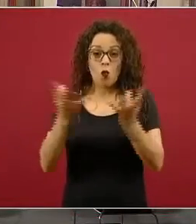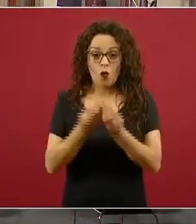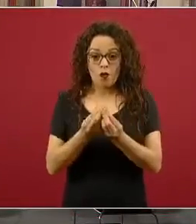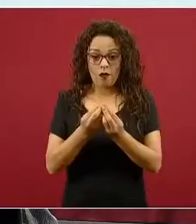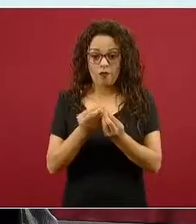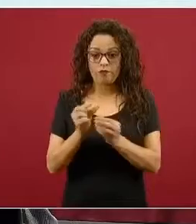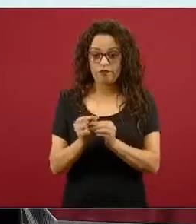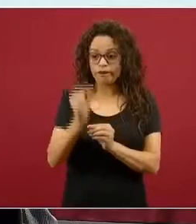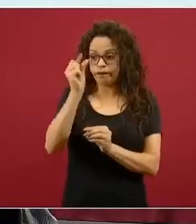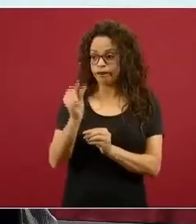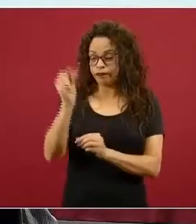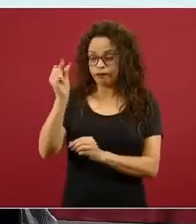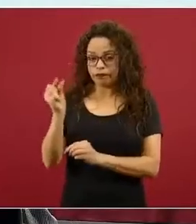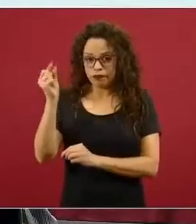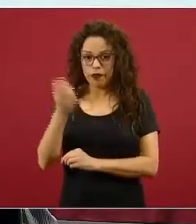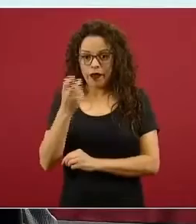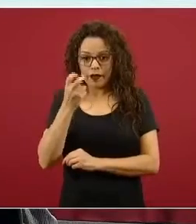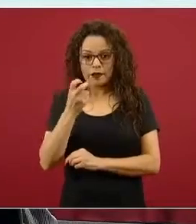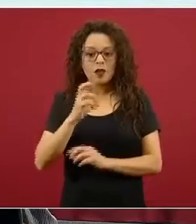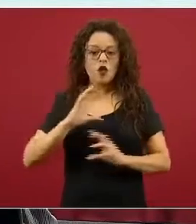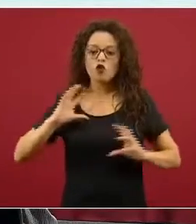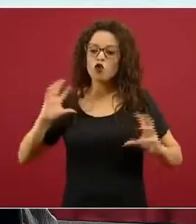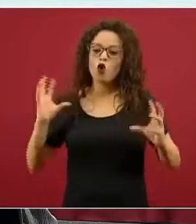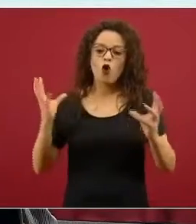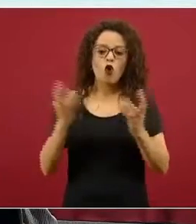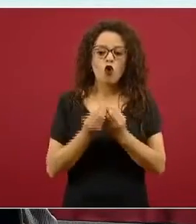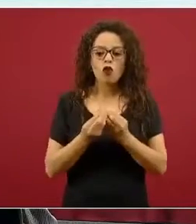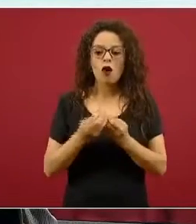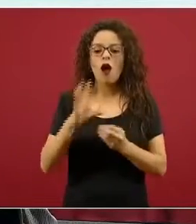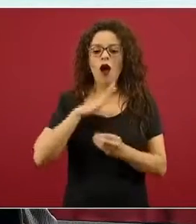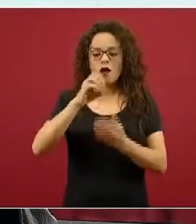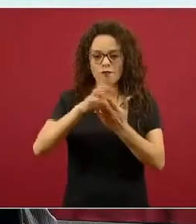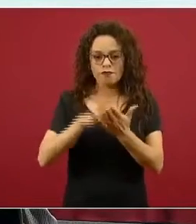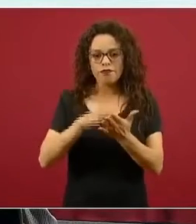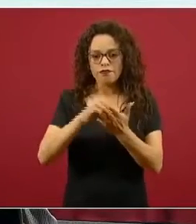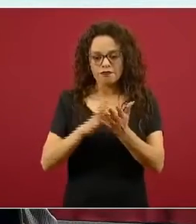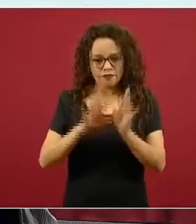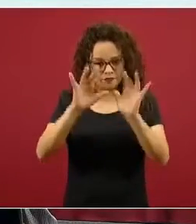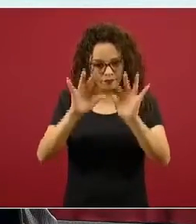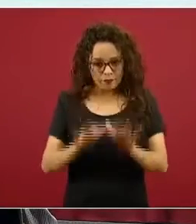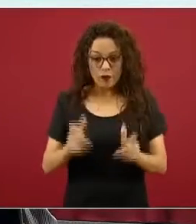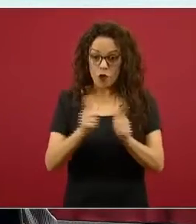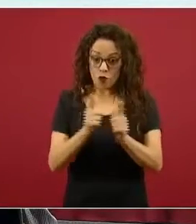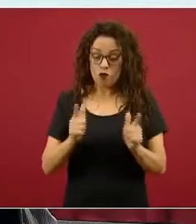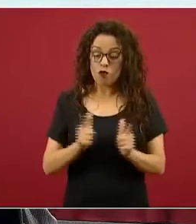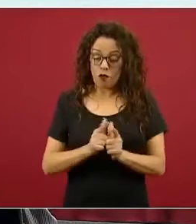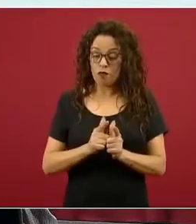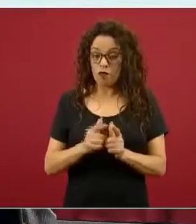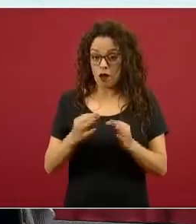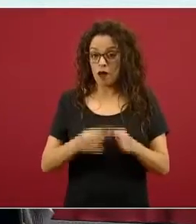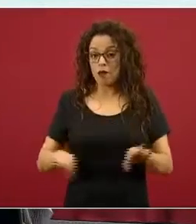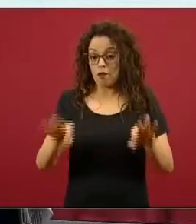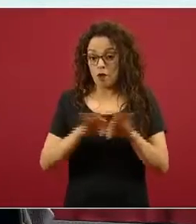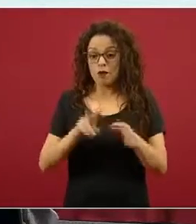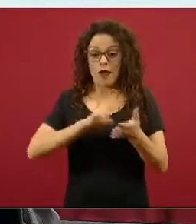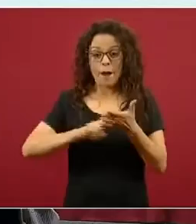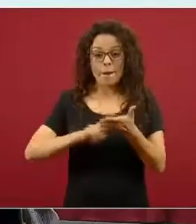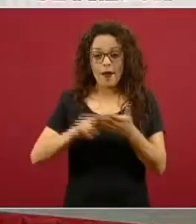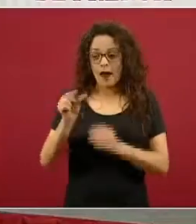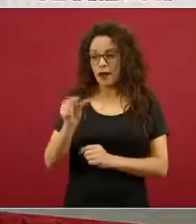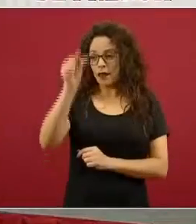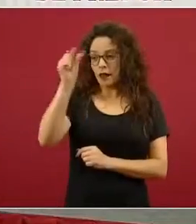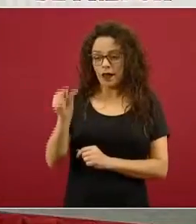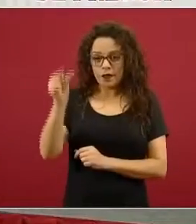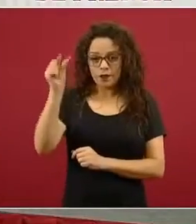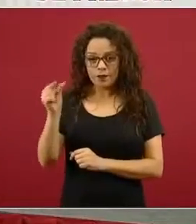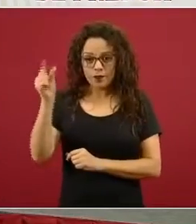el total de la barra acumula el total de casos que han sido ingresados. Un grupo importante, que son los grupos en color verde, son los que después de